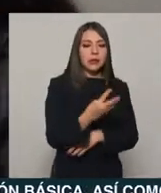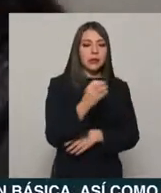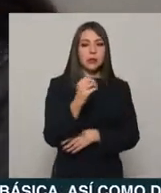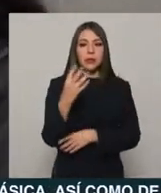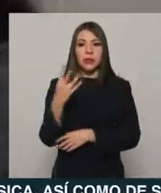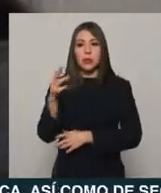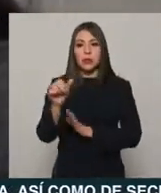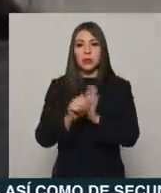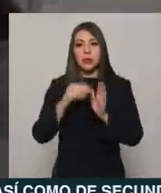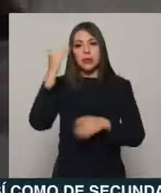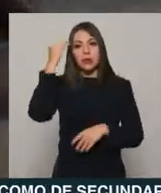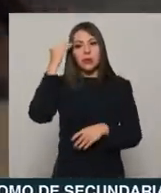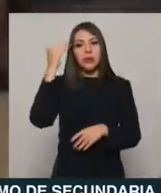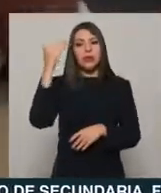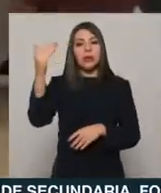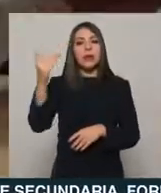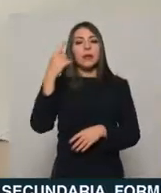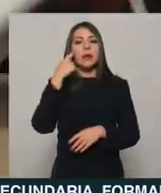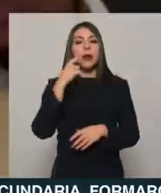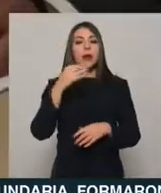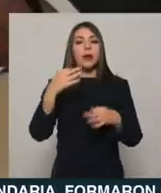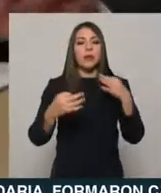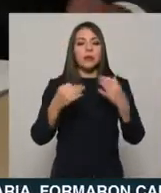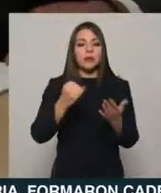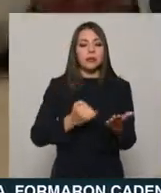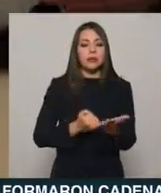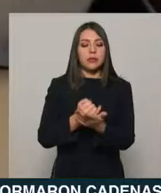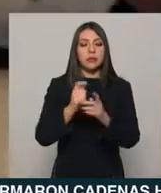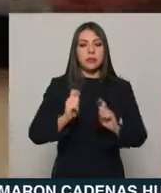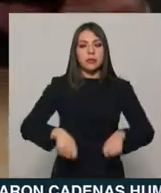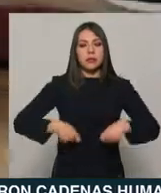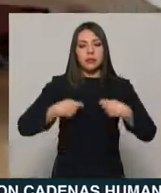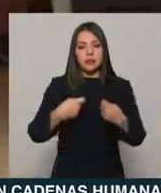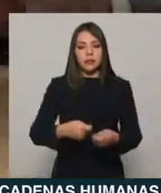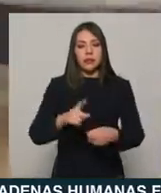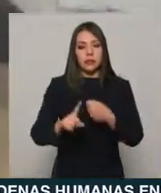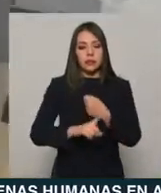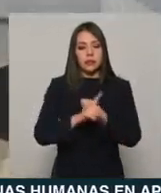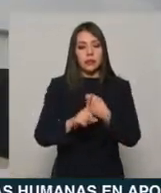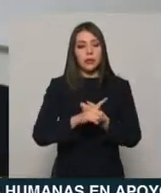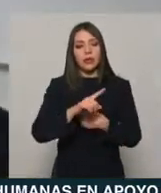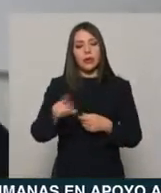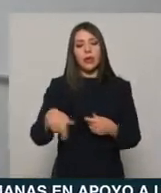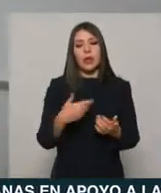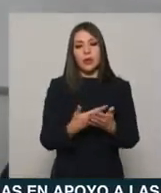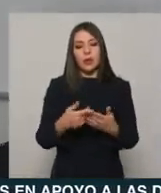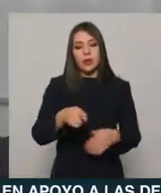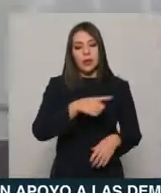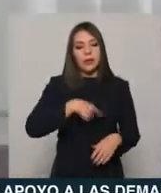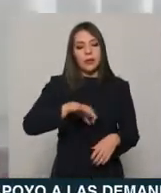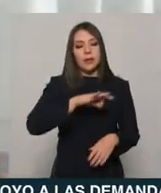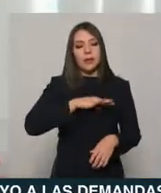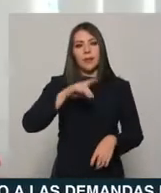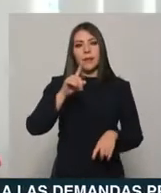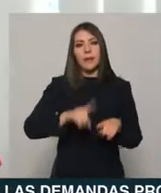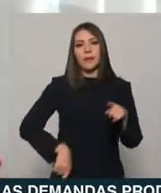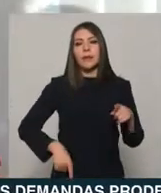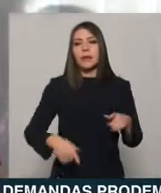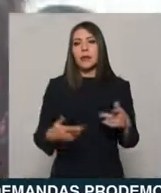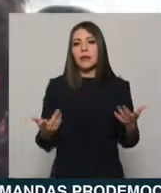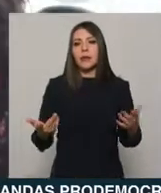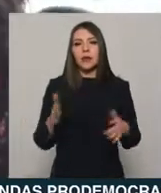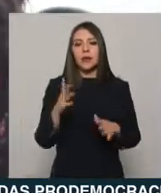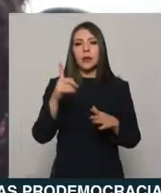meses tardaría una resolución de un conflicto, que ya es una controversia, y con nosotros podrías resolverlo hasta en